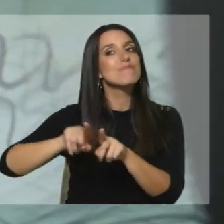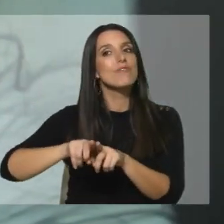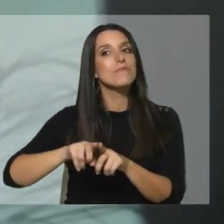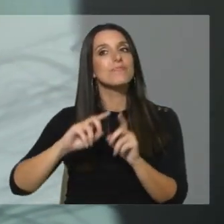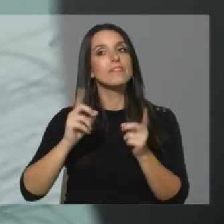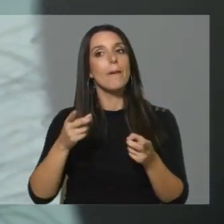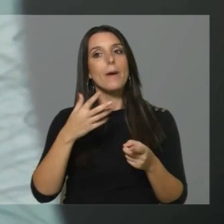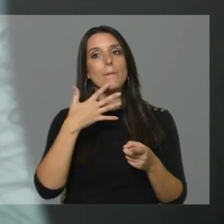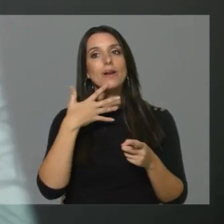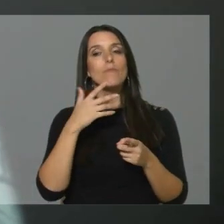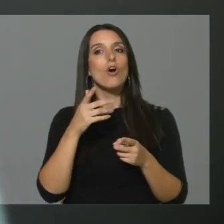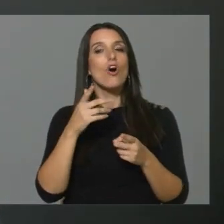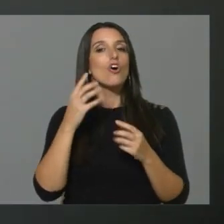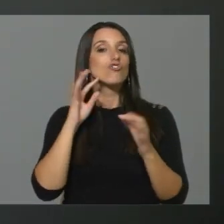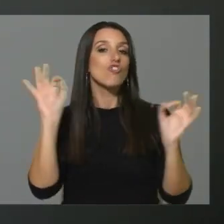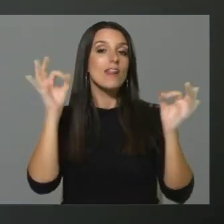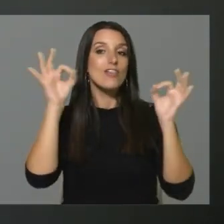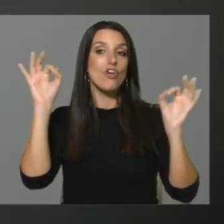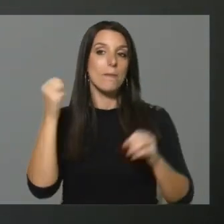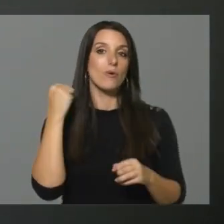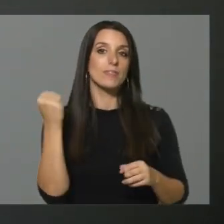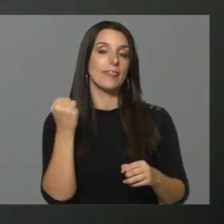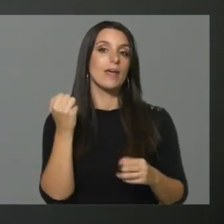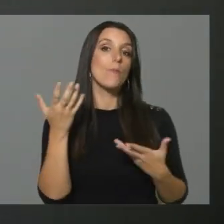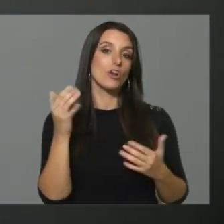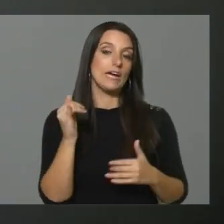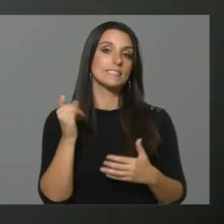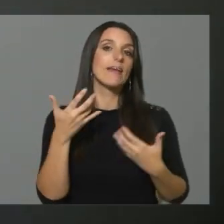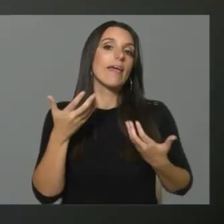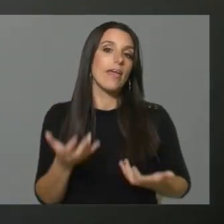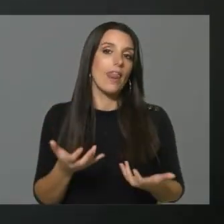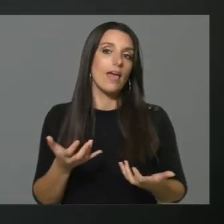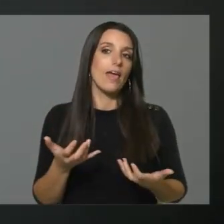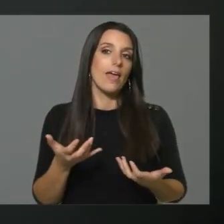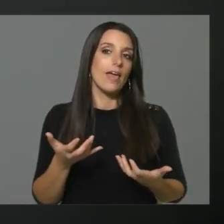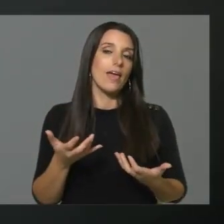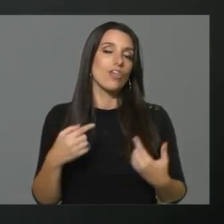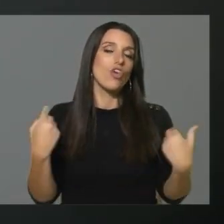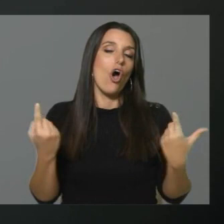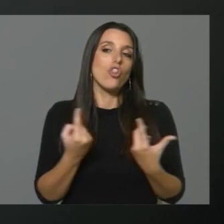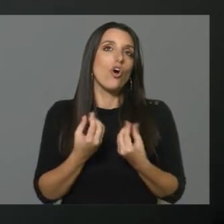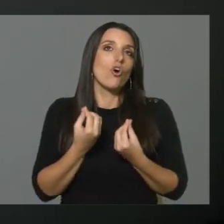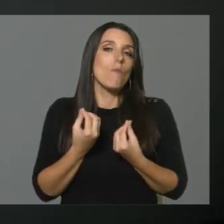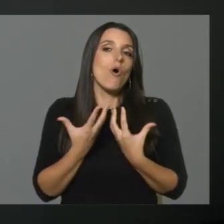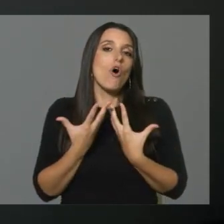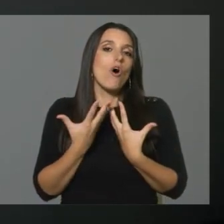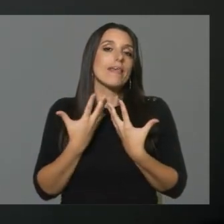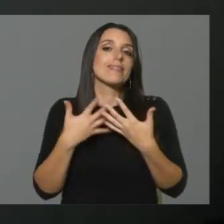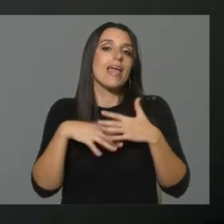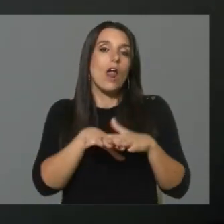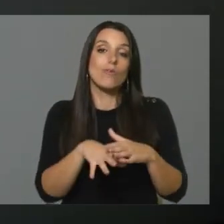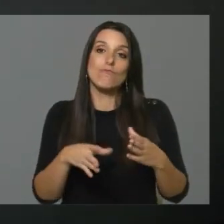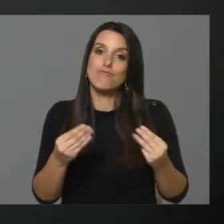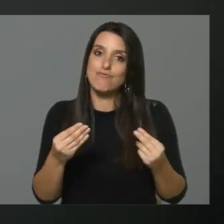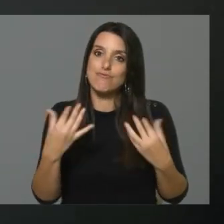También el sonido juega un papel importante, contanos de eso. Bueno, quisimos que sea inmersivo y dio mucho trabajo, ¿no?